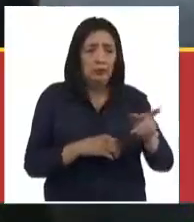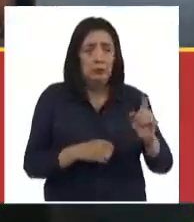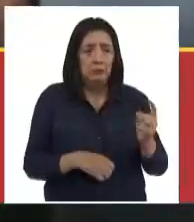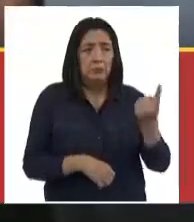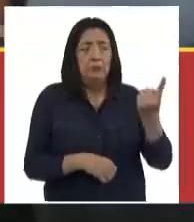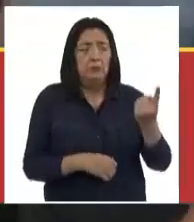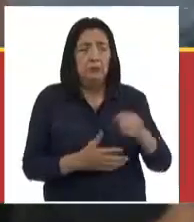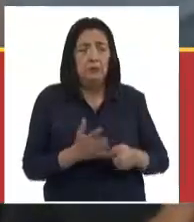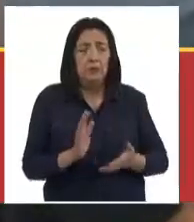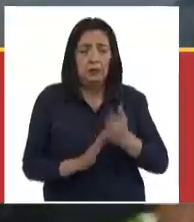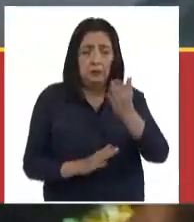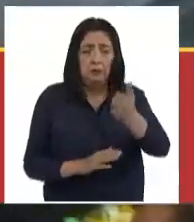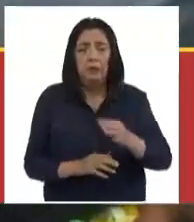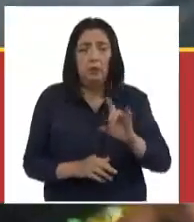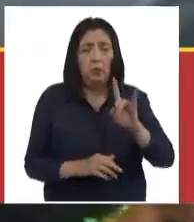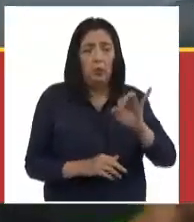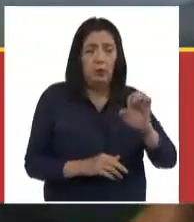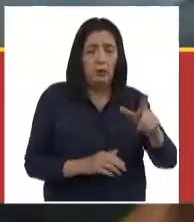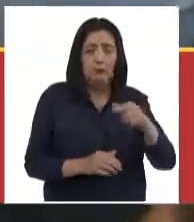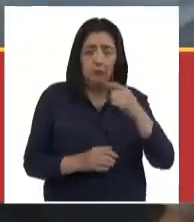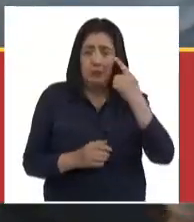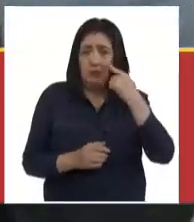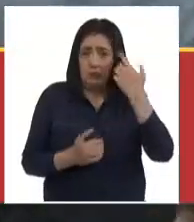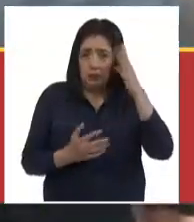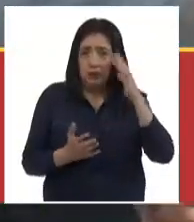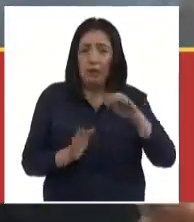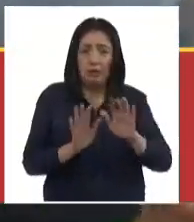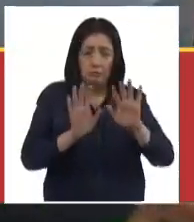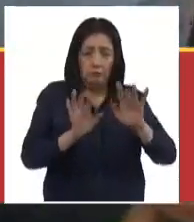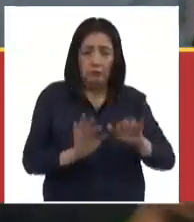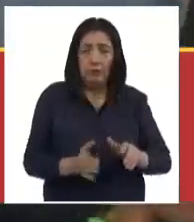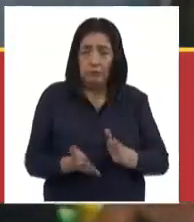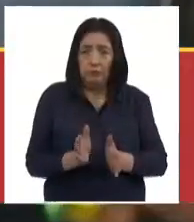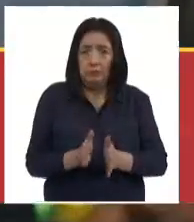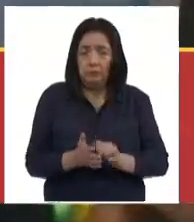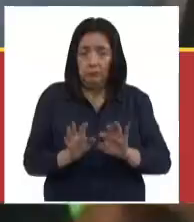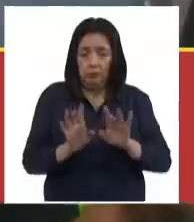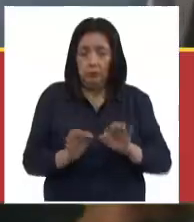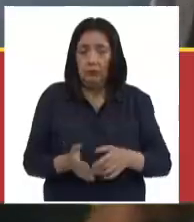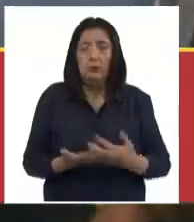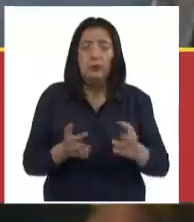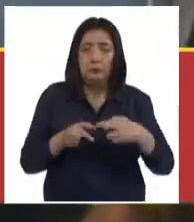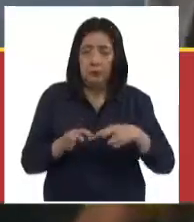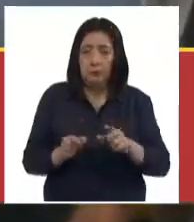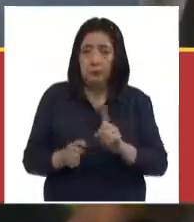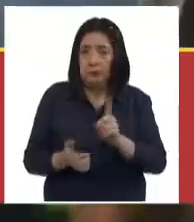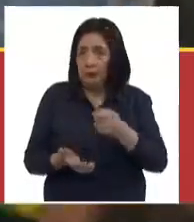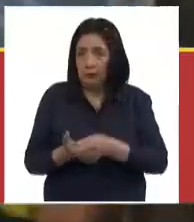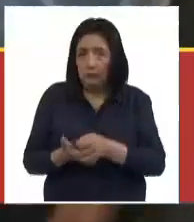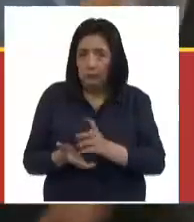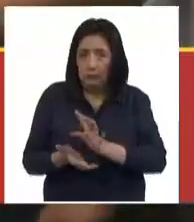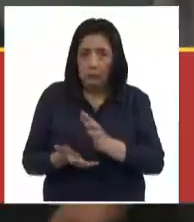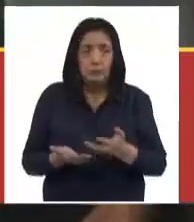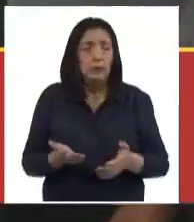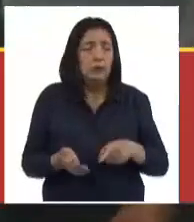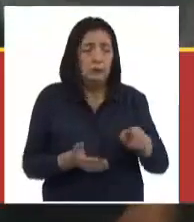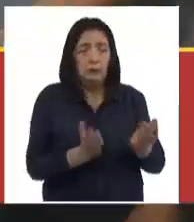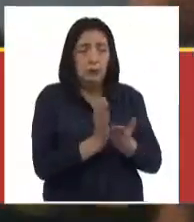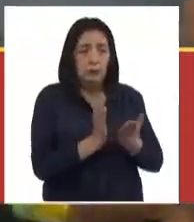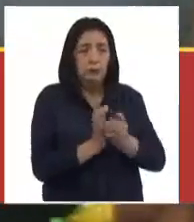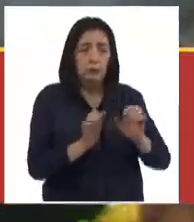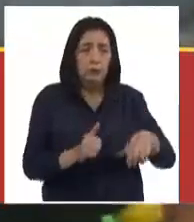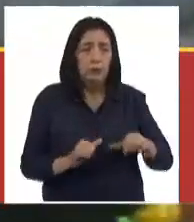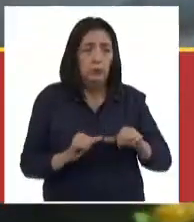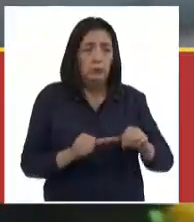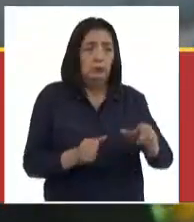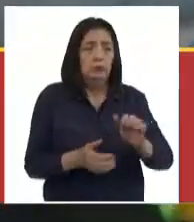hecho es dirigirse a la UGEL para dar a conocer que ya envió una solicitud de licencia sin goce de haber su institución educativa para que pueda